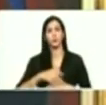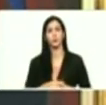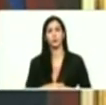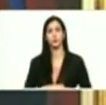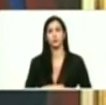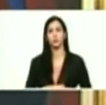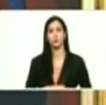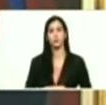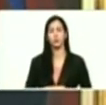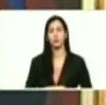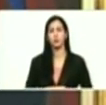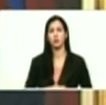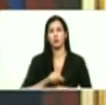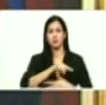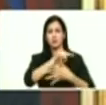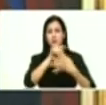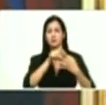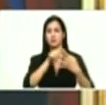de estas cinco